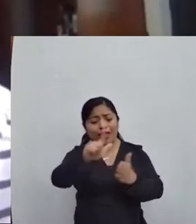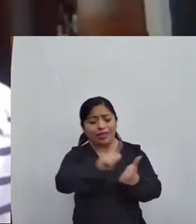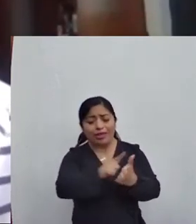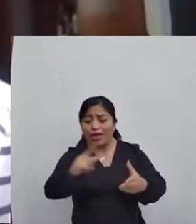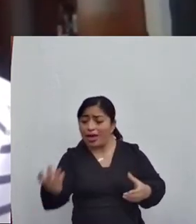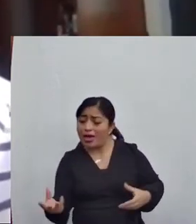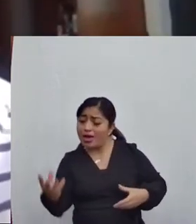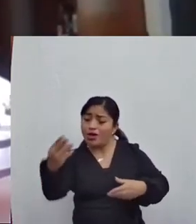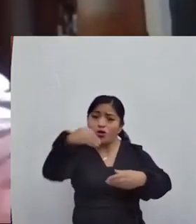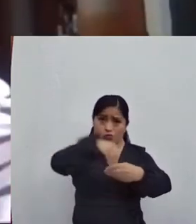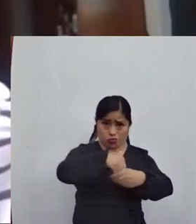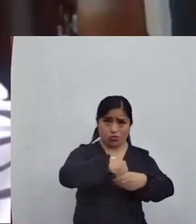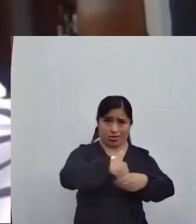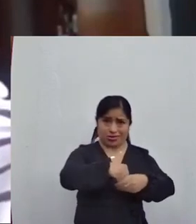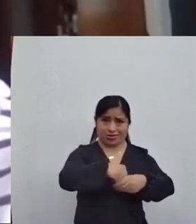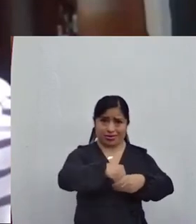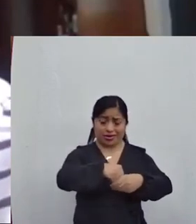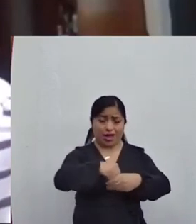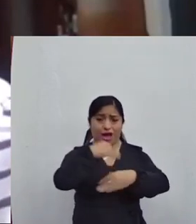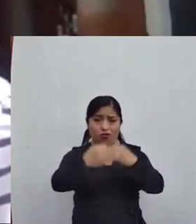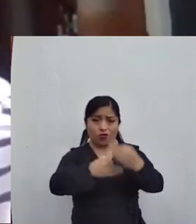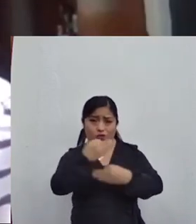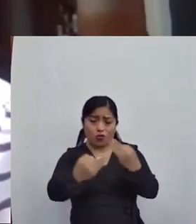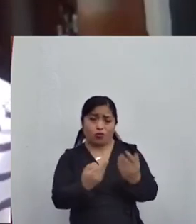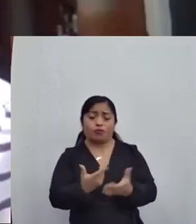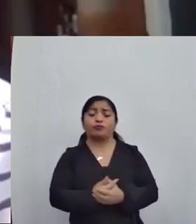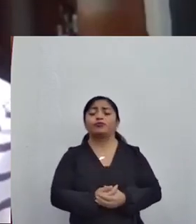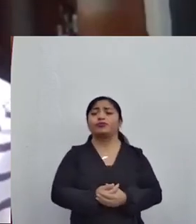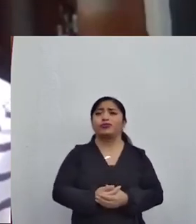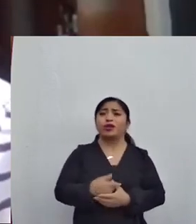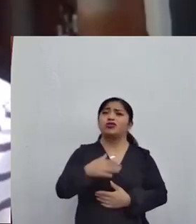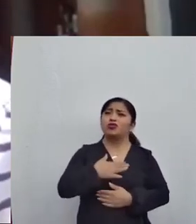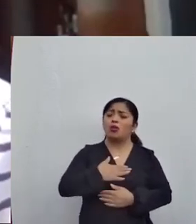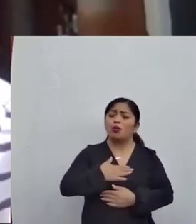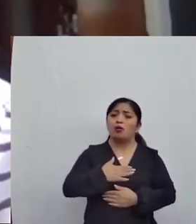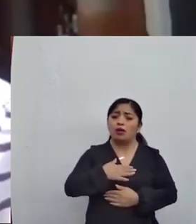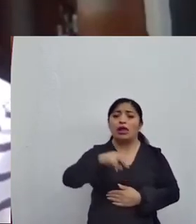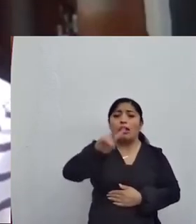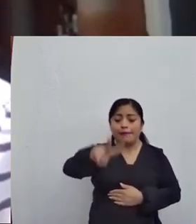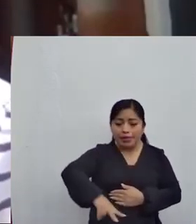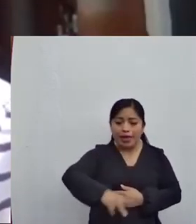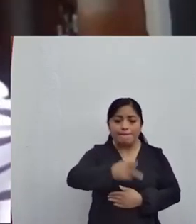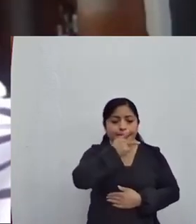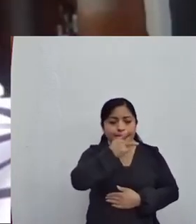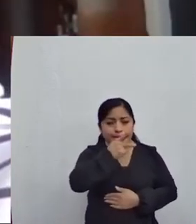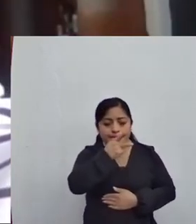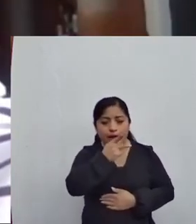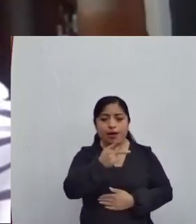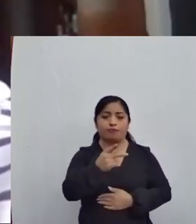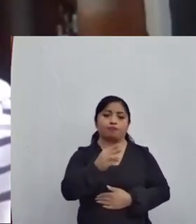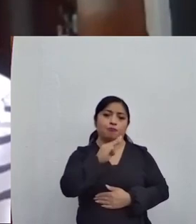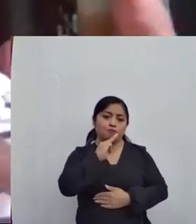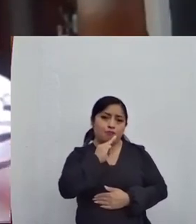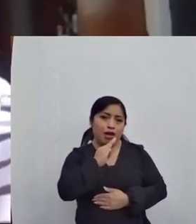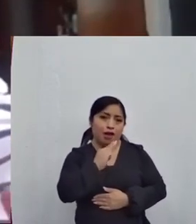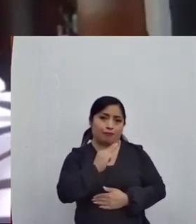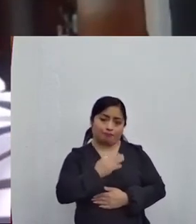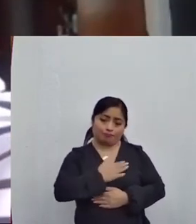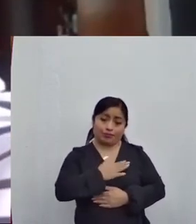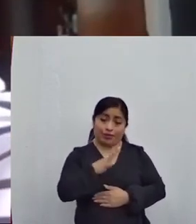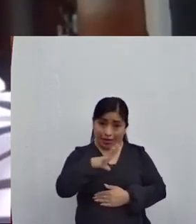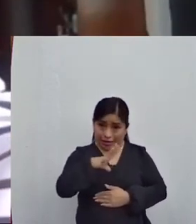las leyes, solamente les digo que lo que como papás de personas con